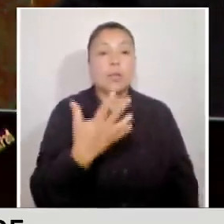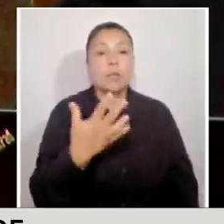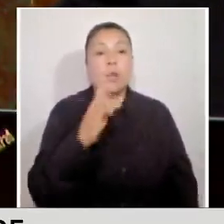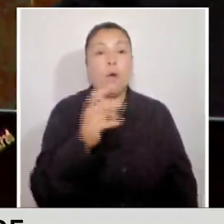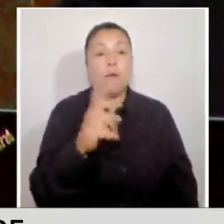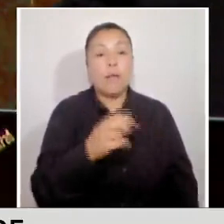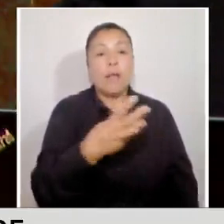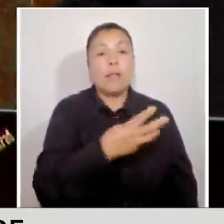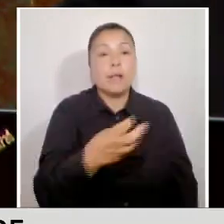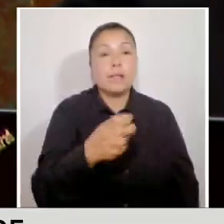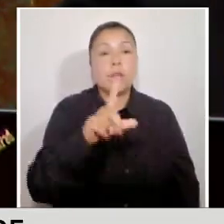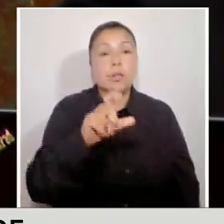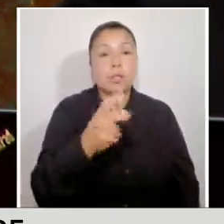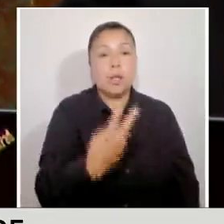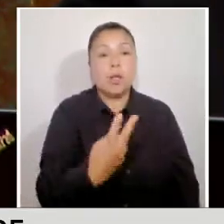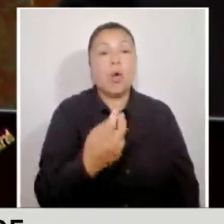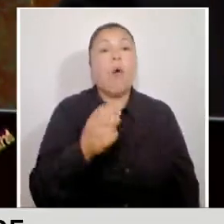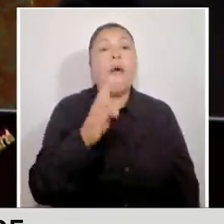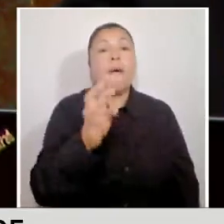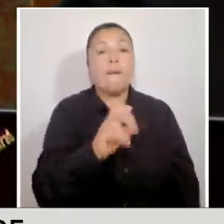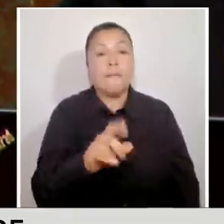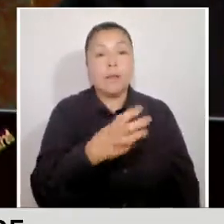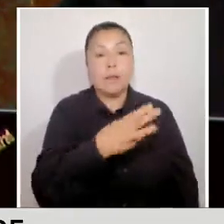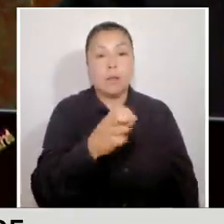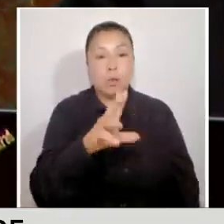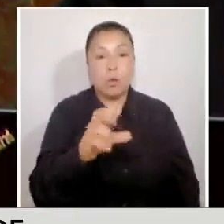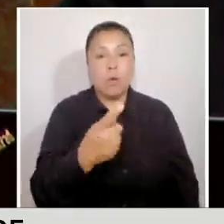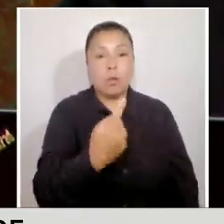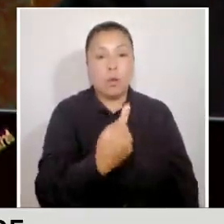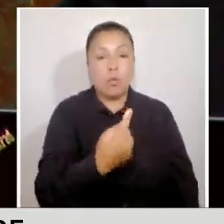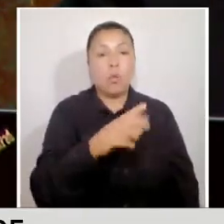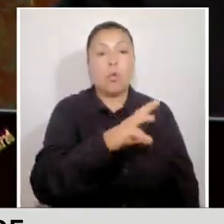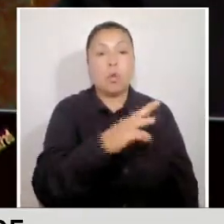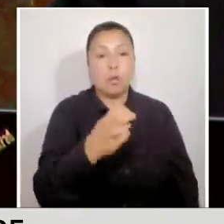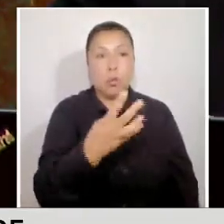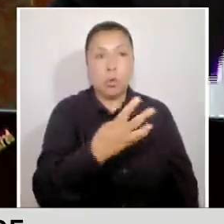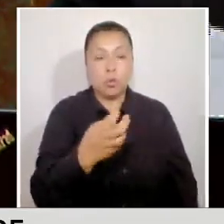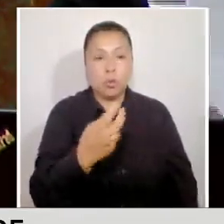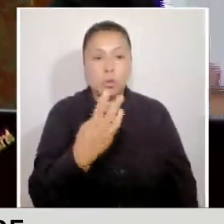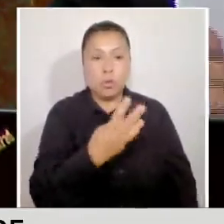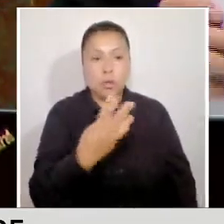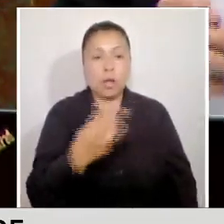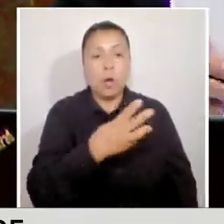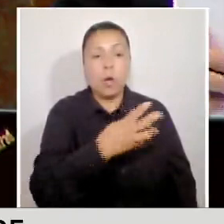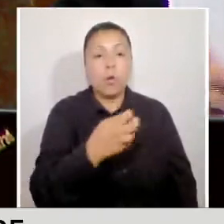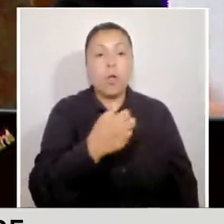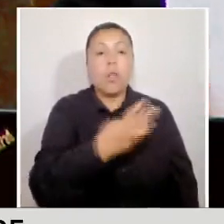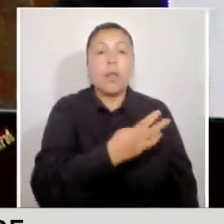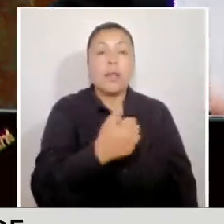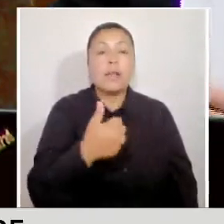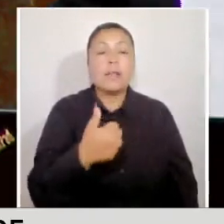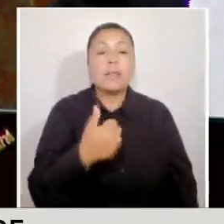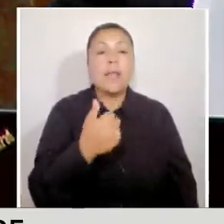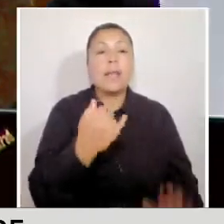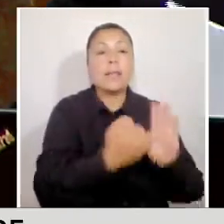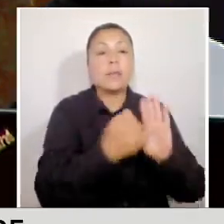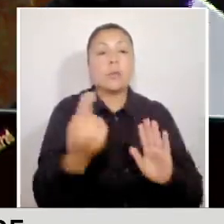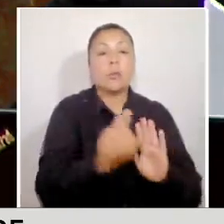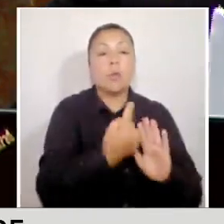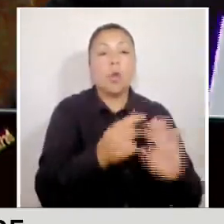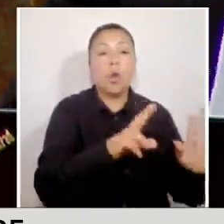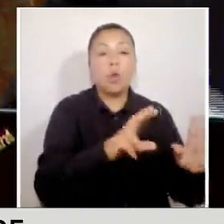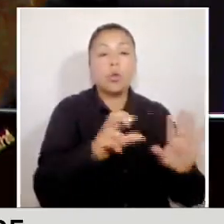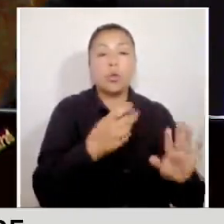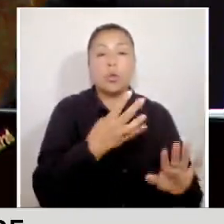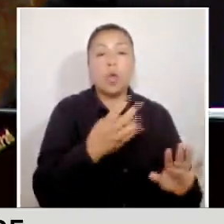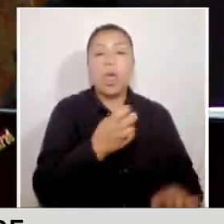372 bis 390 391 433 436 inciso primero 474 y